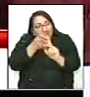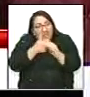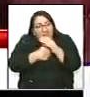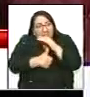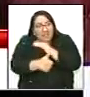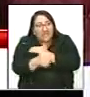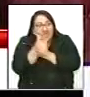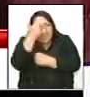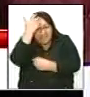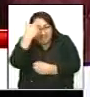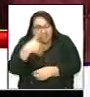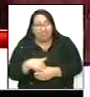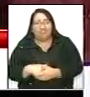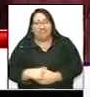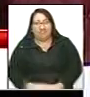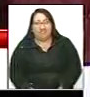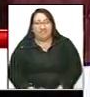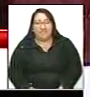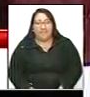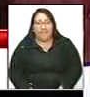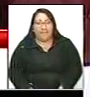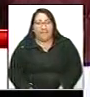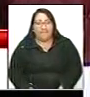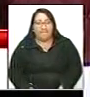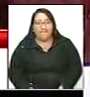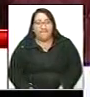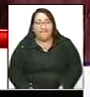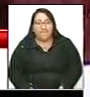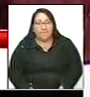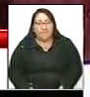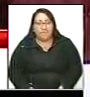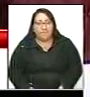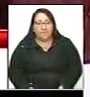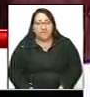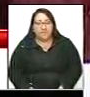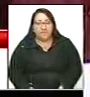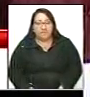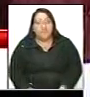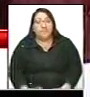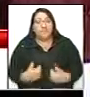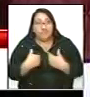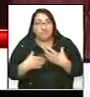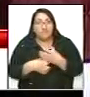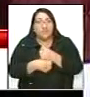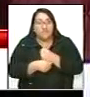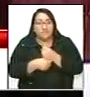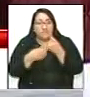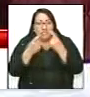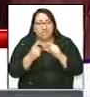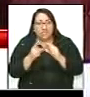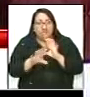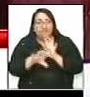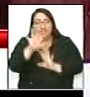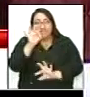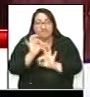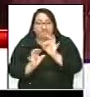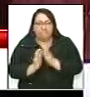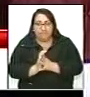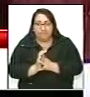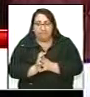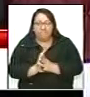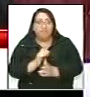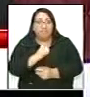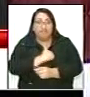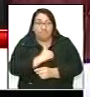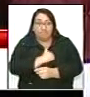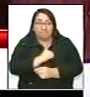de variables que son subjetivas, tienes que tomar una decisión de elección que la